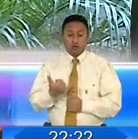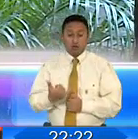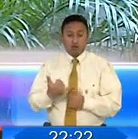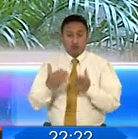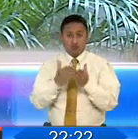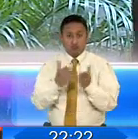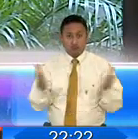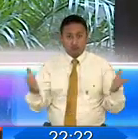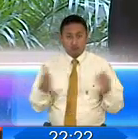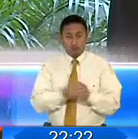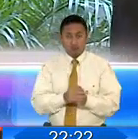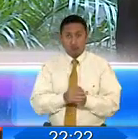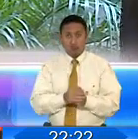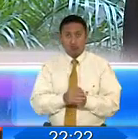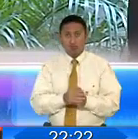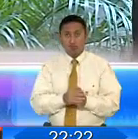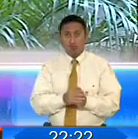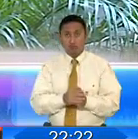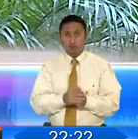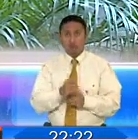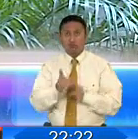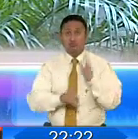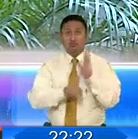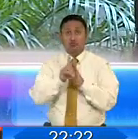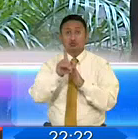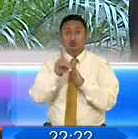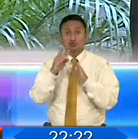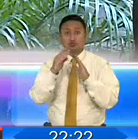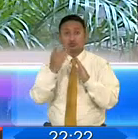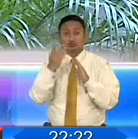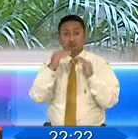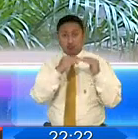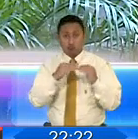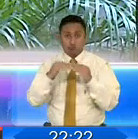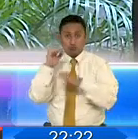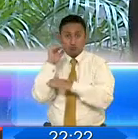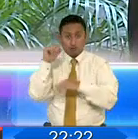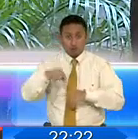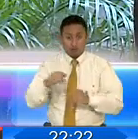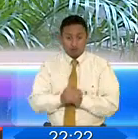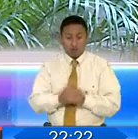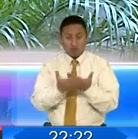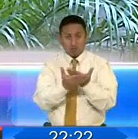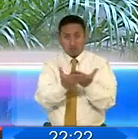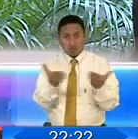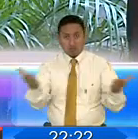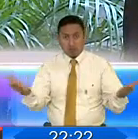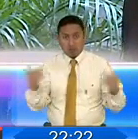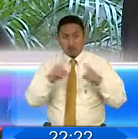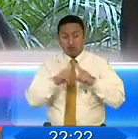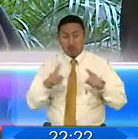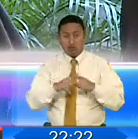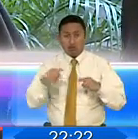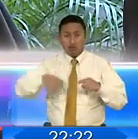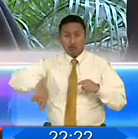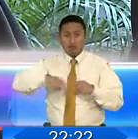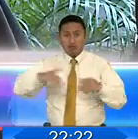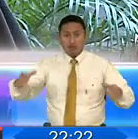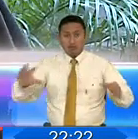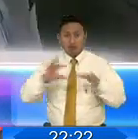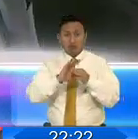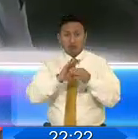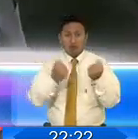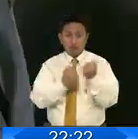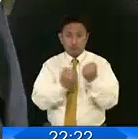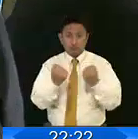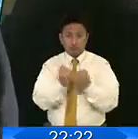nueva etapa de desarrollo de la democracia ecuatoriana, abrir puertas en varias esferas de cooperación bilateral.